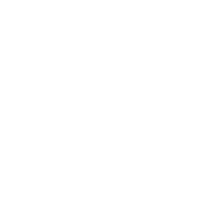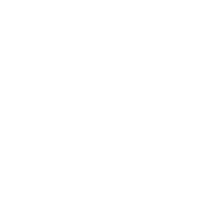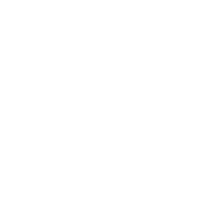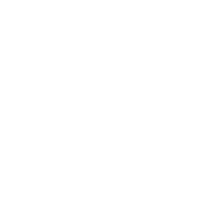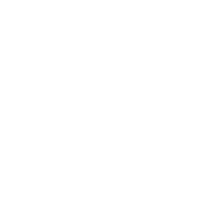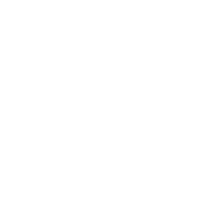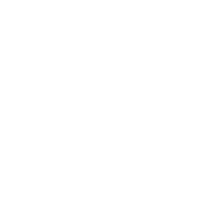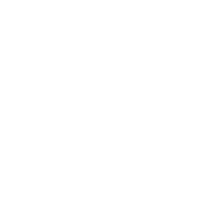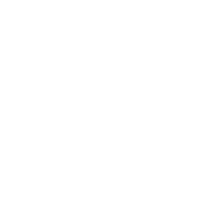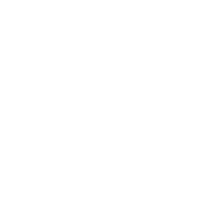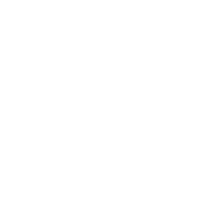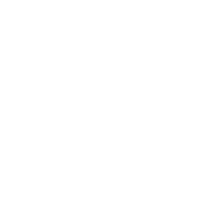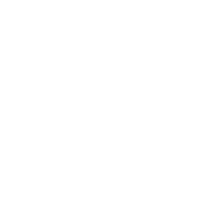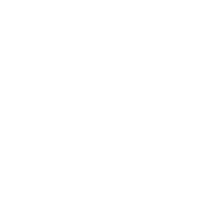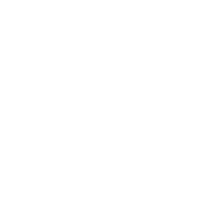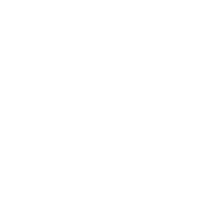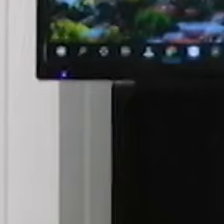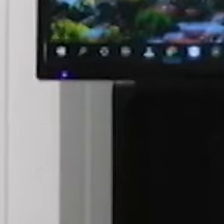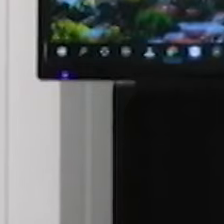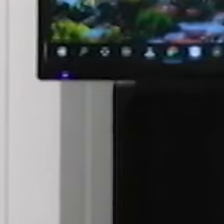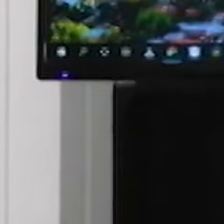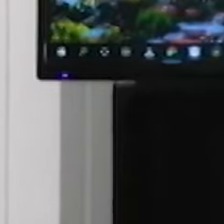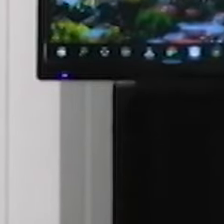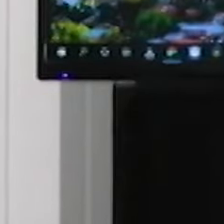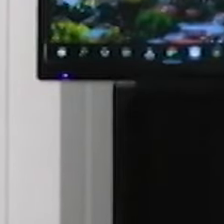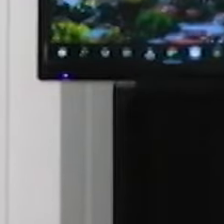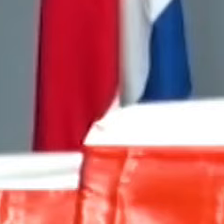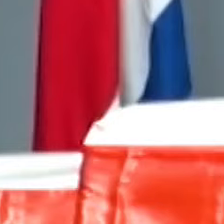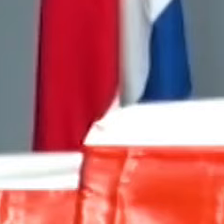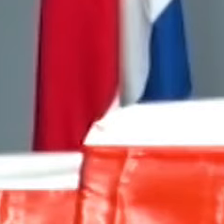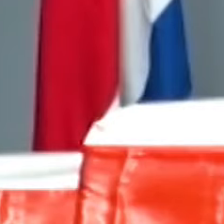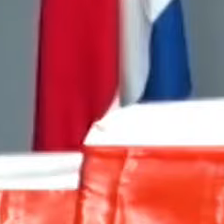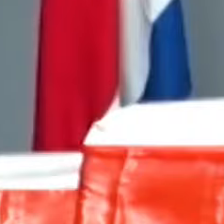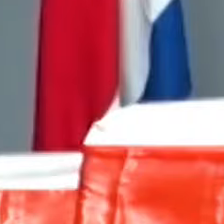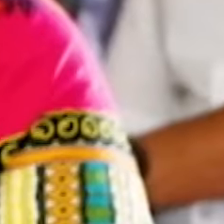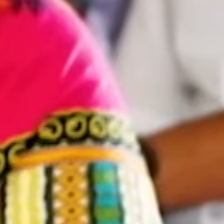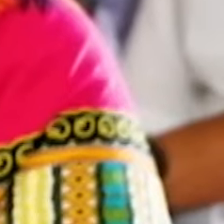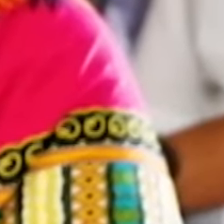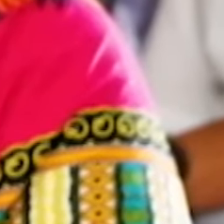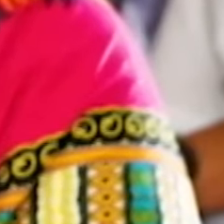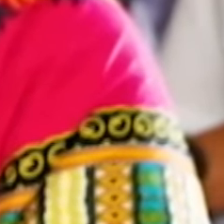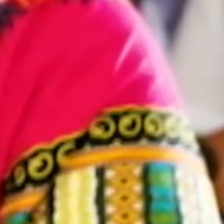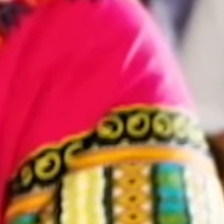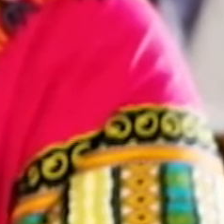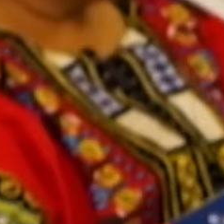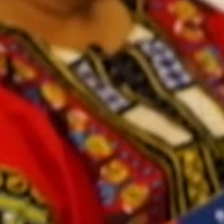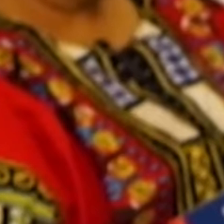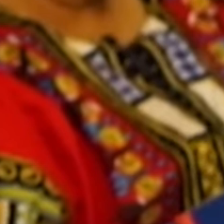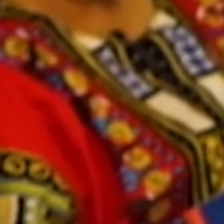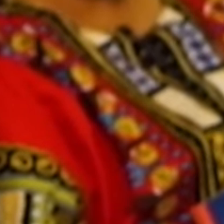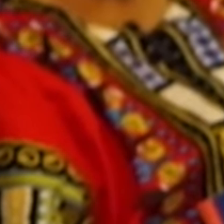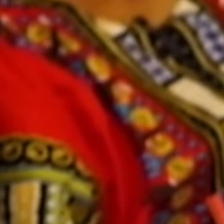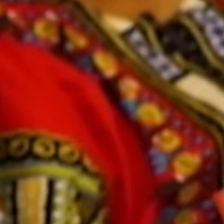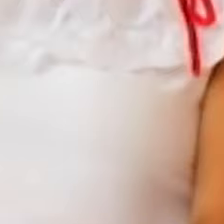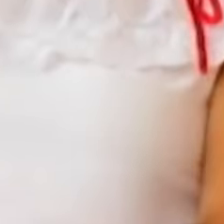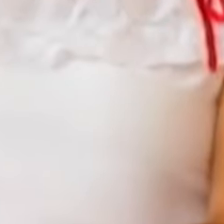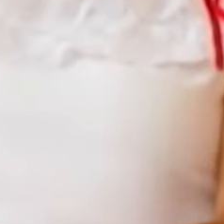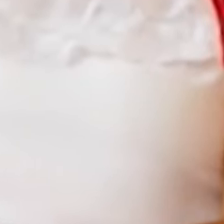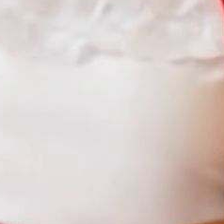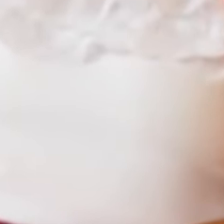En conmemoración del Bicentenario, presentamos esta miniserie documental educativa que repasa a través de la